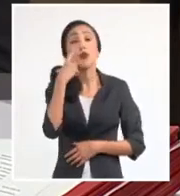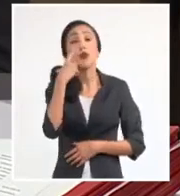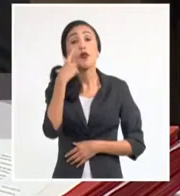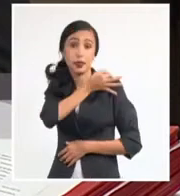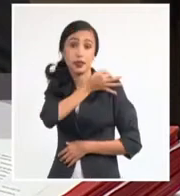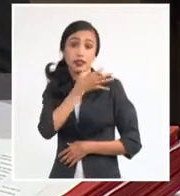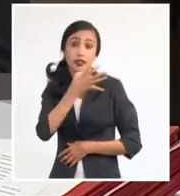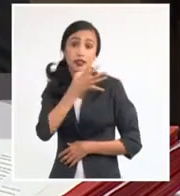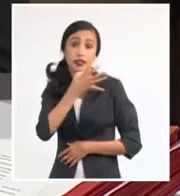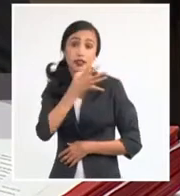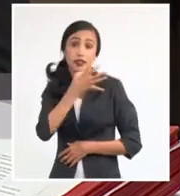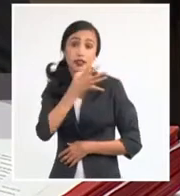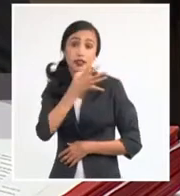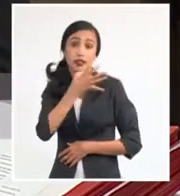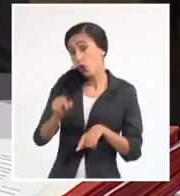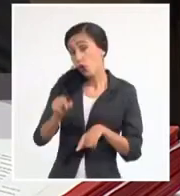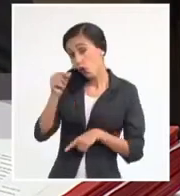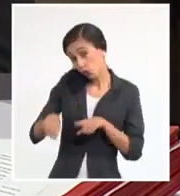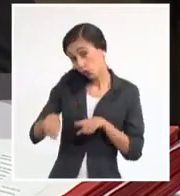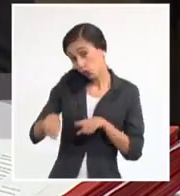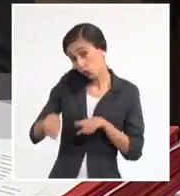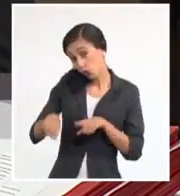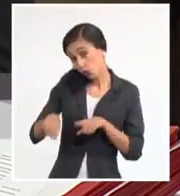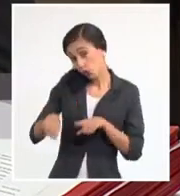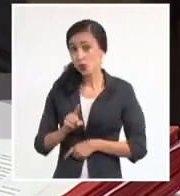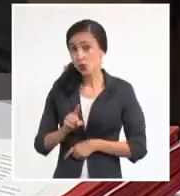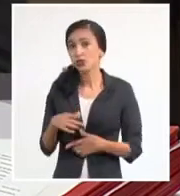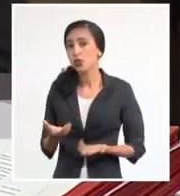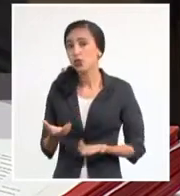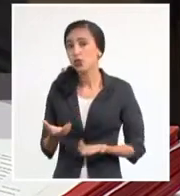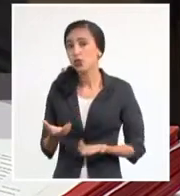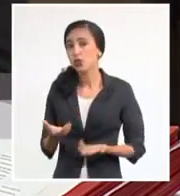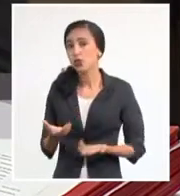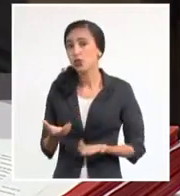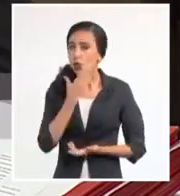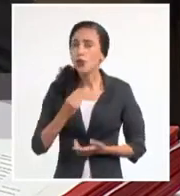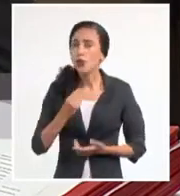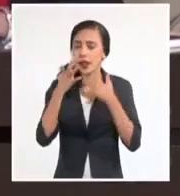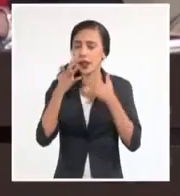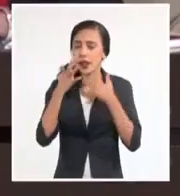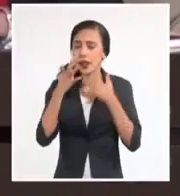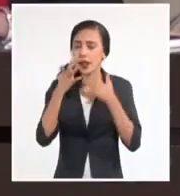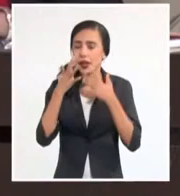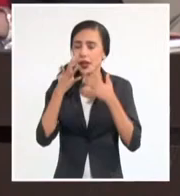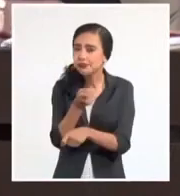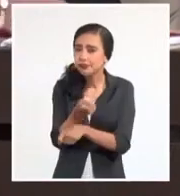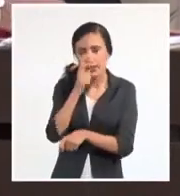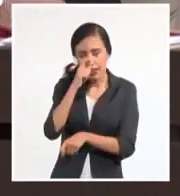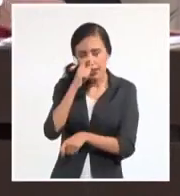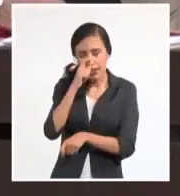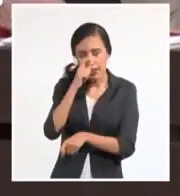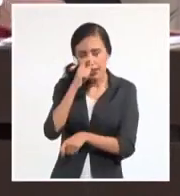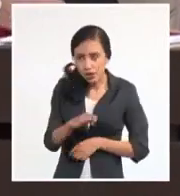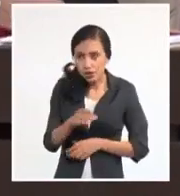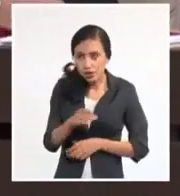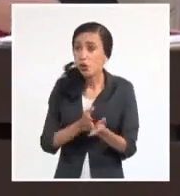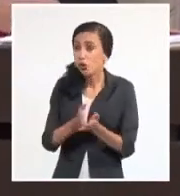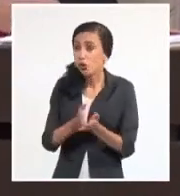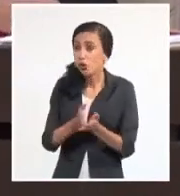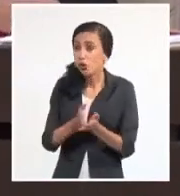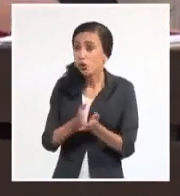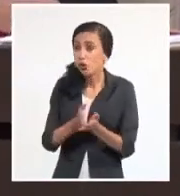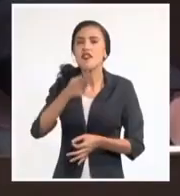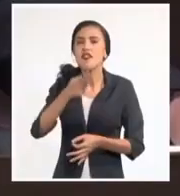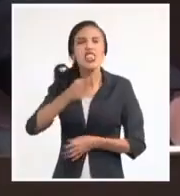pero otros no, esta nueva generación, y es importante transmitirlo, llevarlo, que se mantenga en el tiempo, que Fidel esté